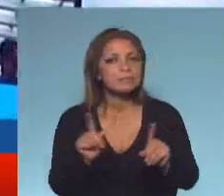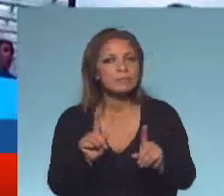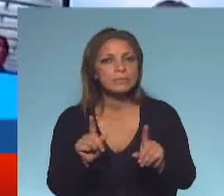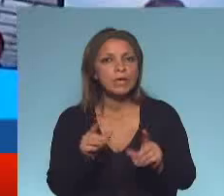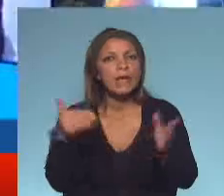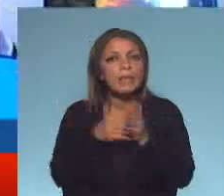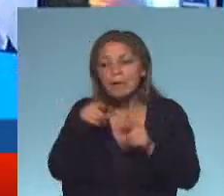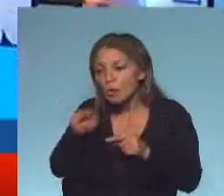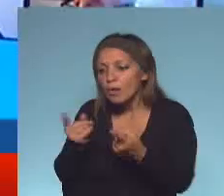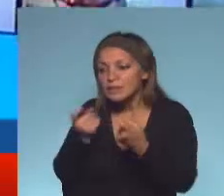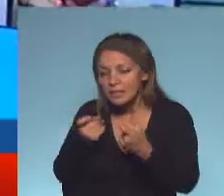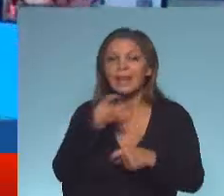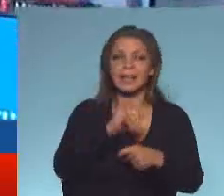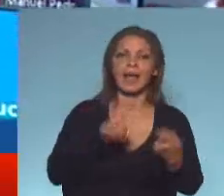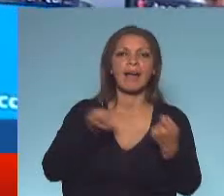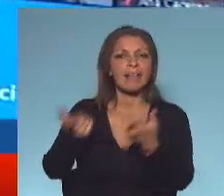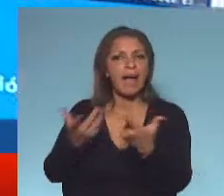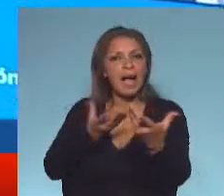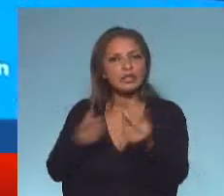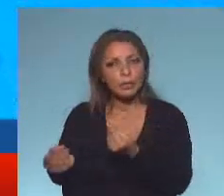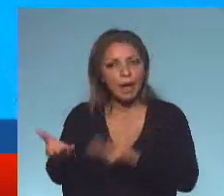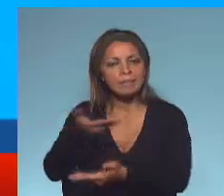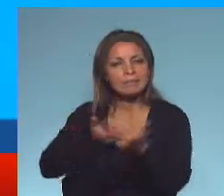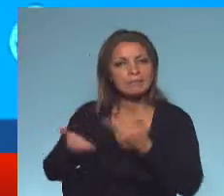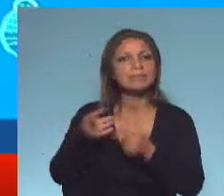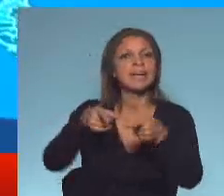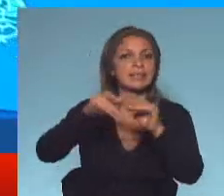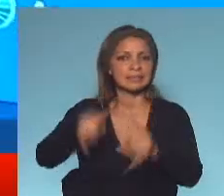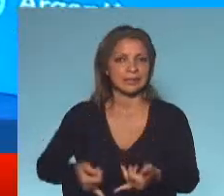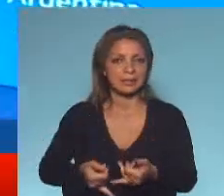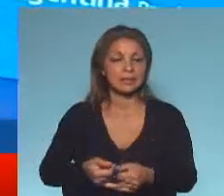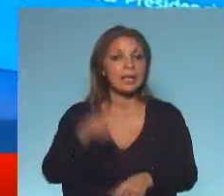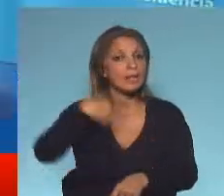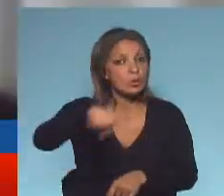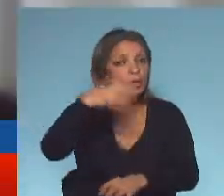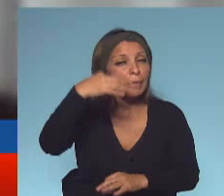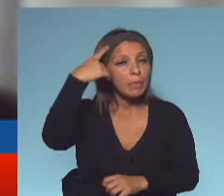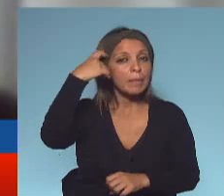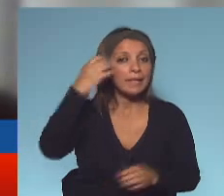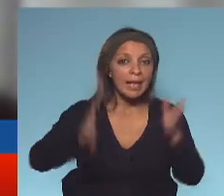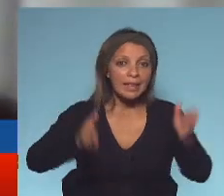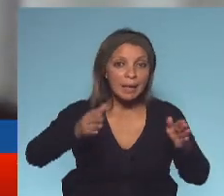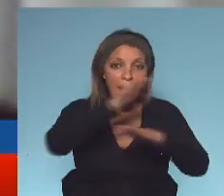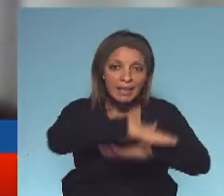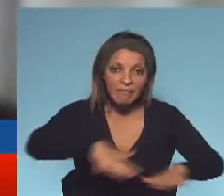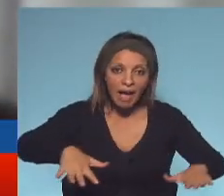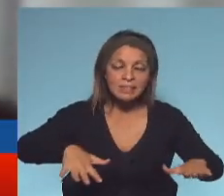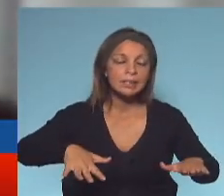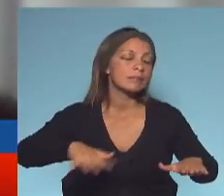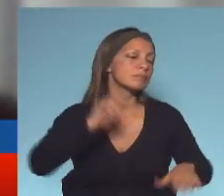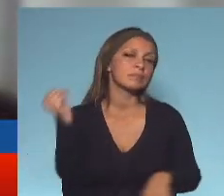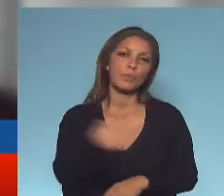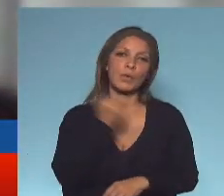ellos necesitan. Y aprender que la infancia es la etapa tan importante para cada uno